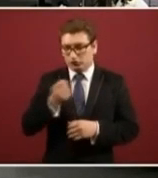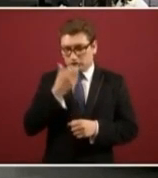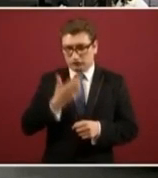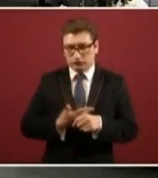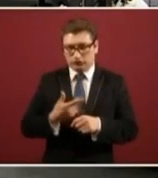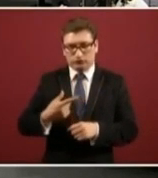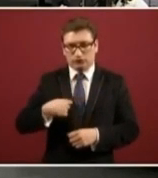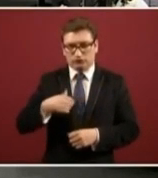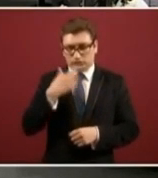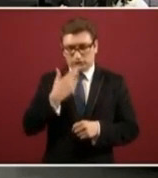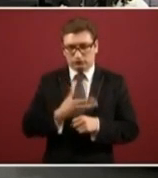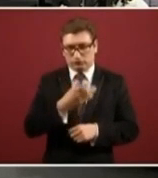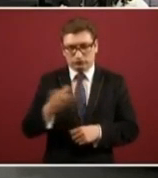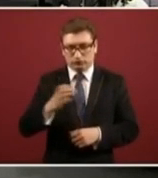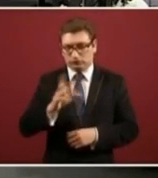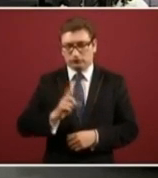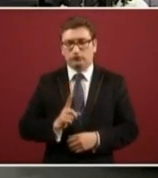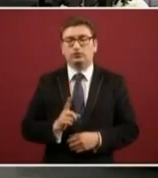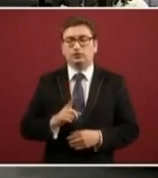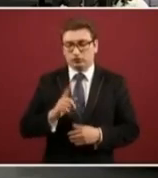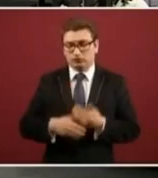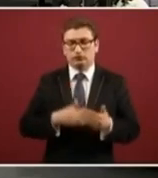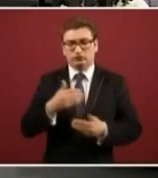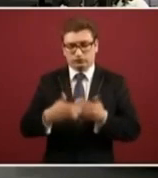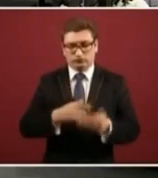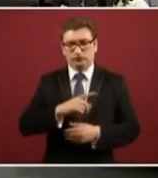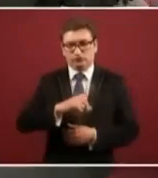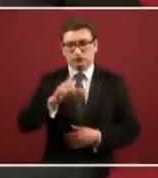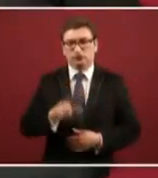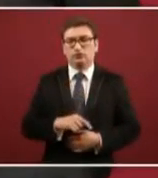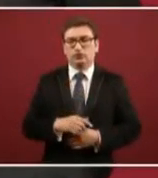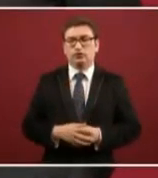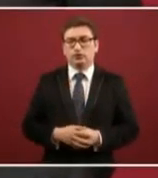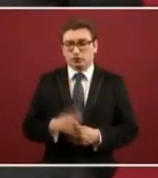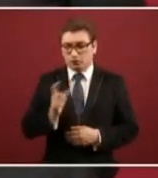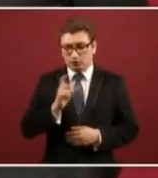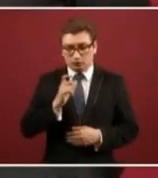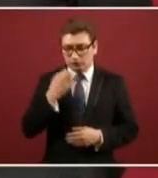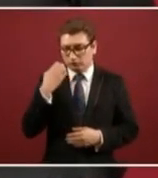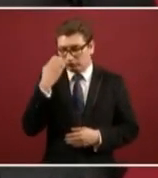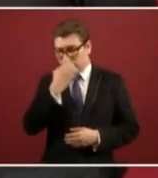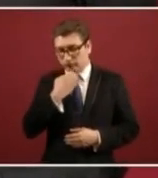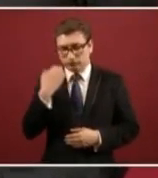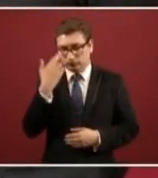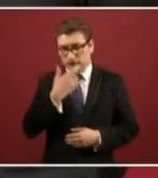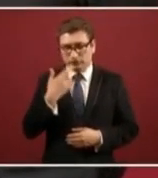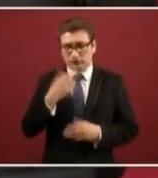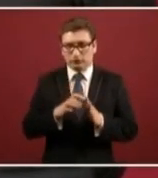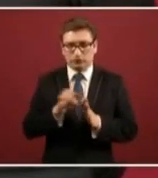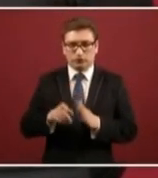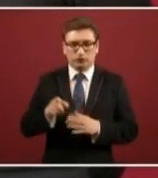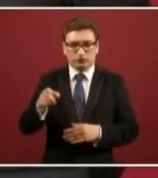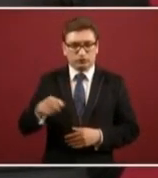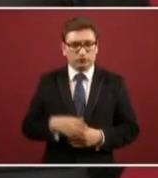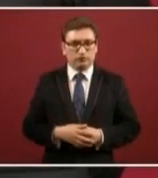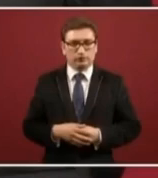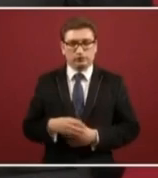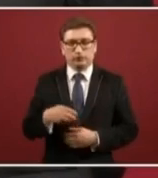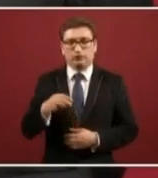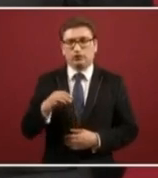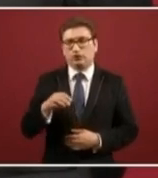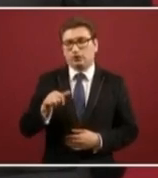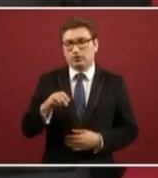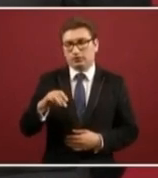Secretaría de Agricultura. Eventualmente, una vez que se analice finalmente, en el caso, por ejemplo, de la marihuana o inclusive la